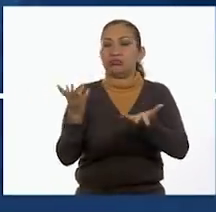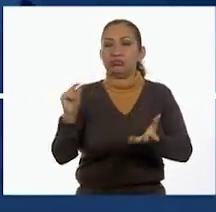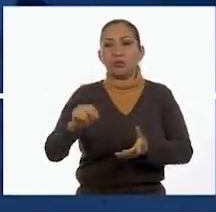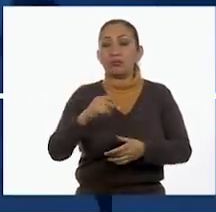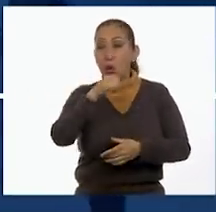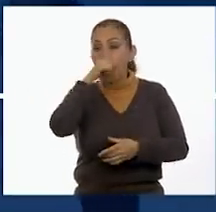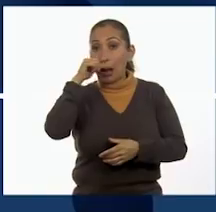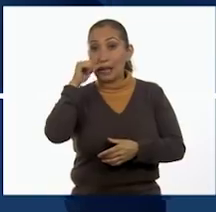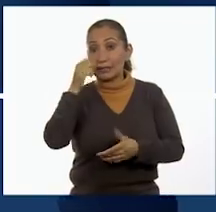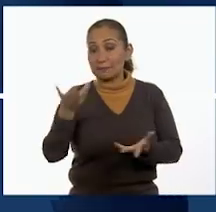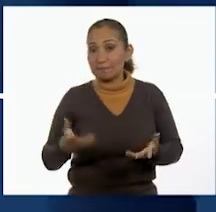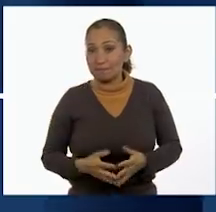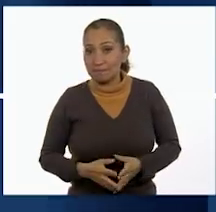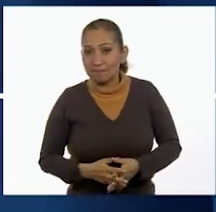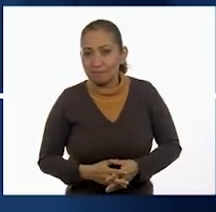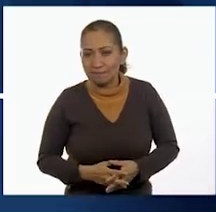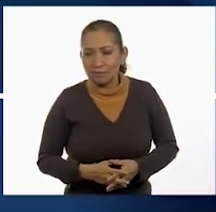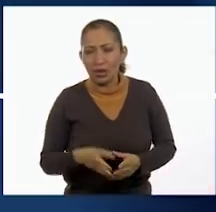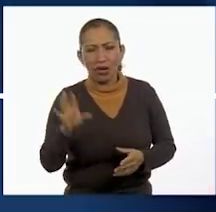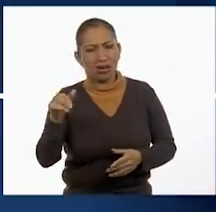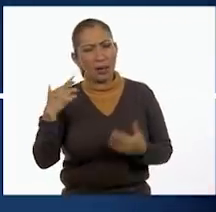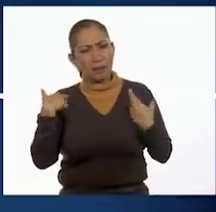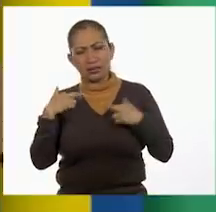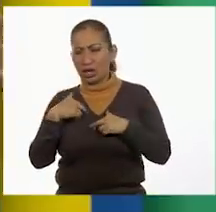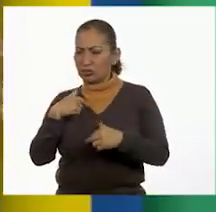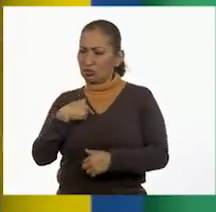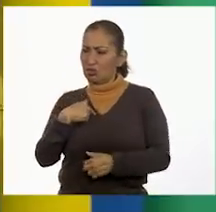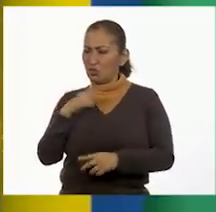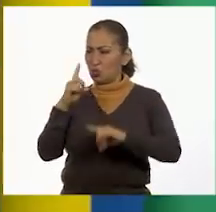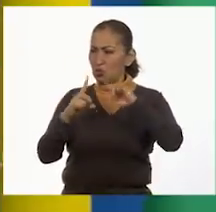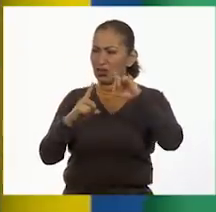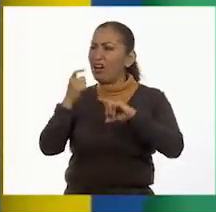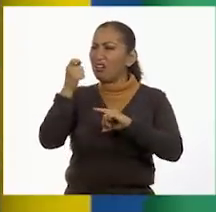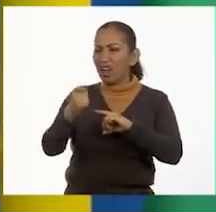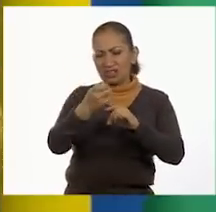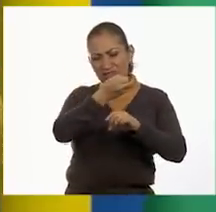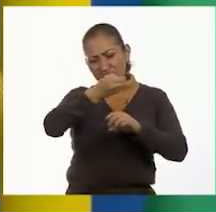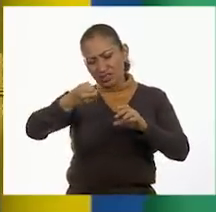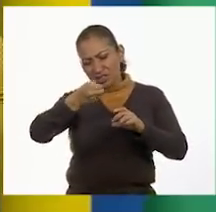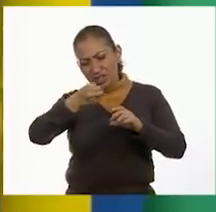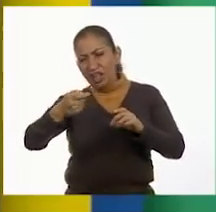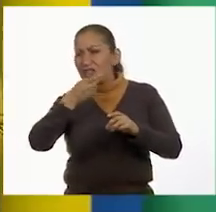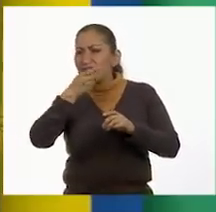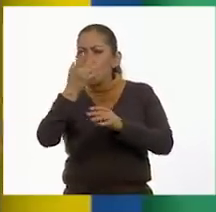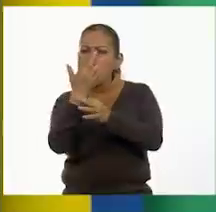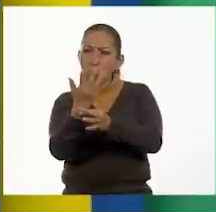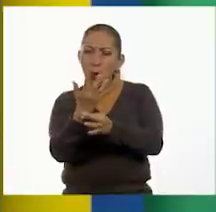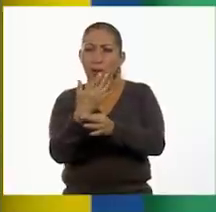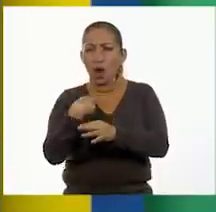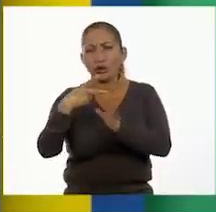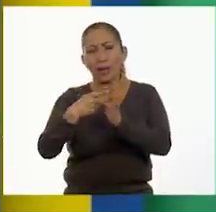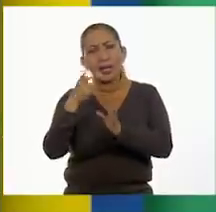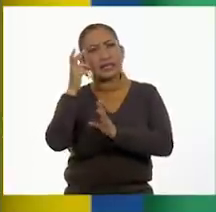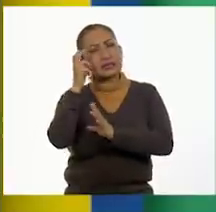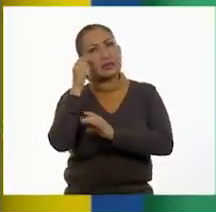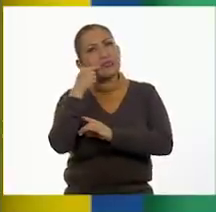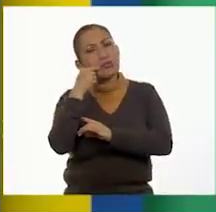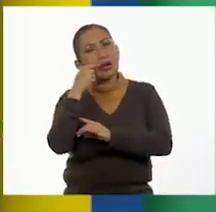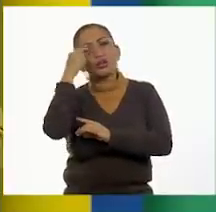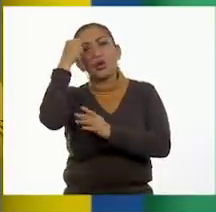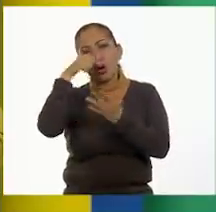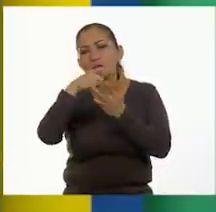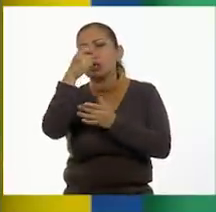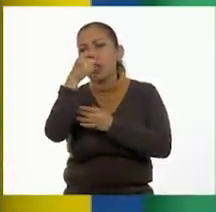Benito Juárez. Ay, maestra, yo me quedé con esa duda. ¿Qué significaba? Pero ahora que la vuelvo a escuchar, yo creo